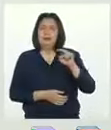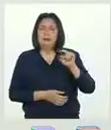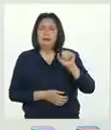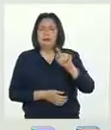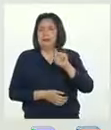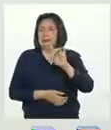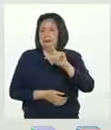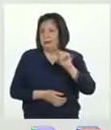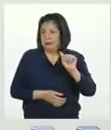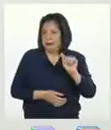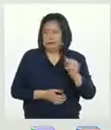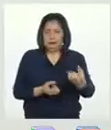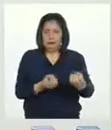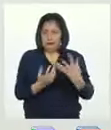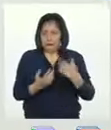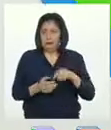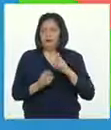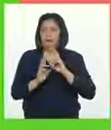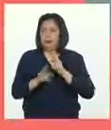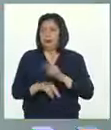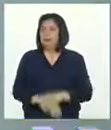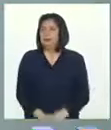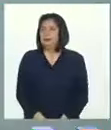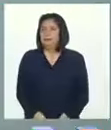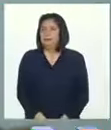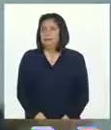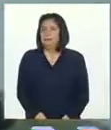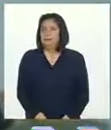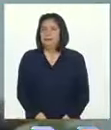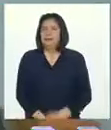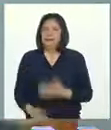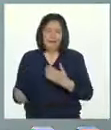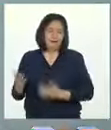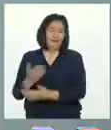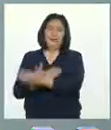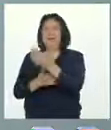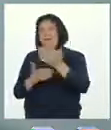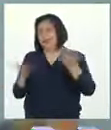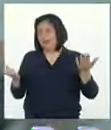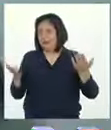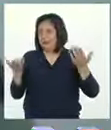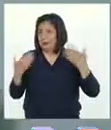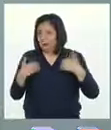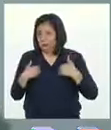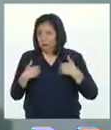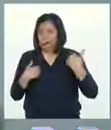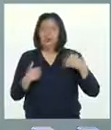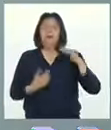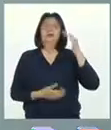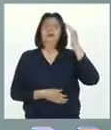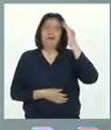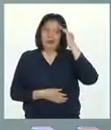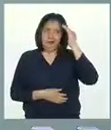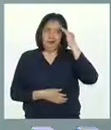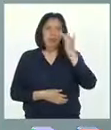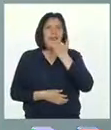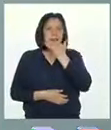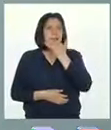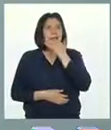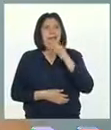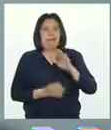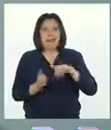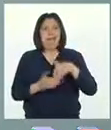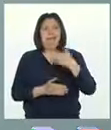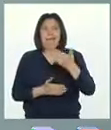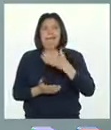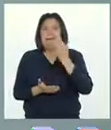compartirá su respuesta. Buenos días. yo ya he identificado las consecuencias